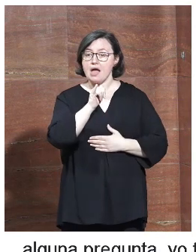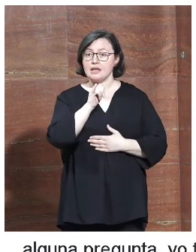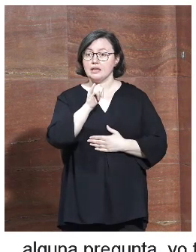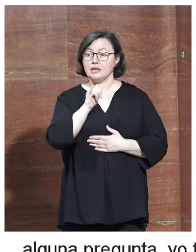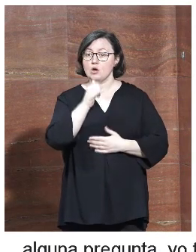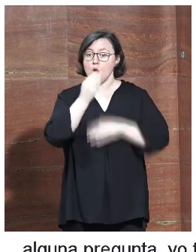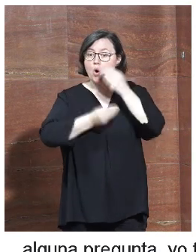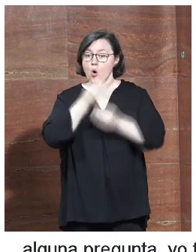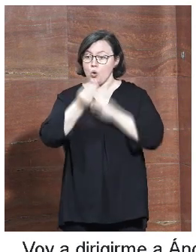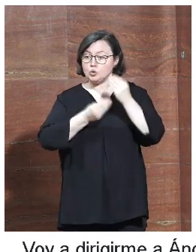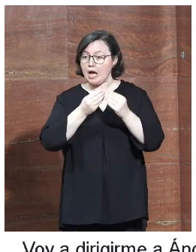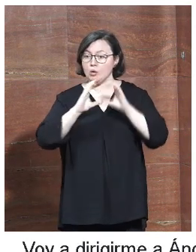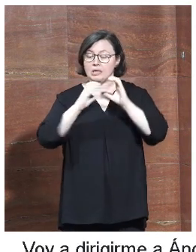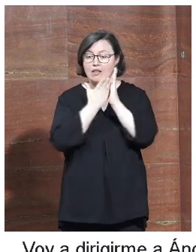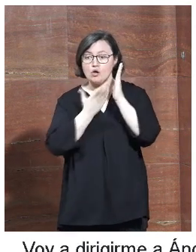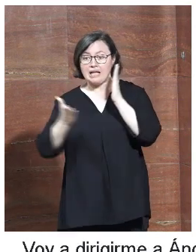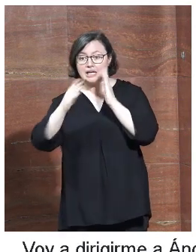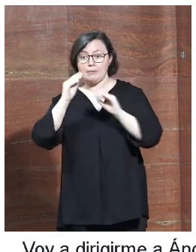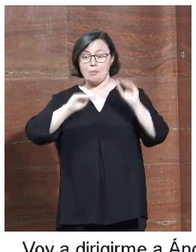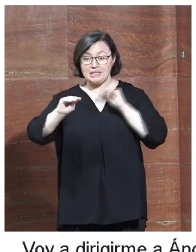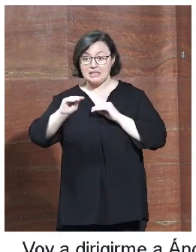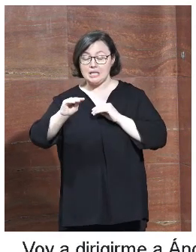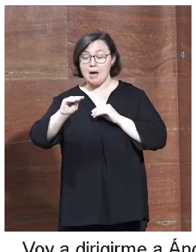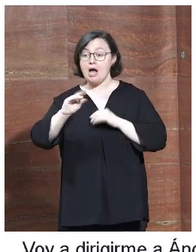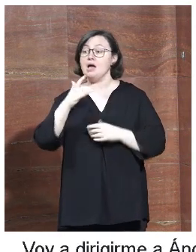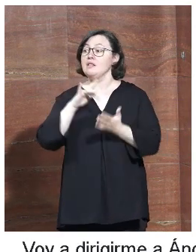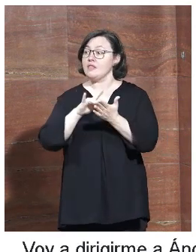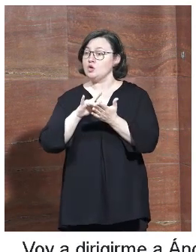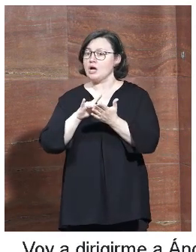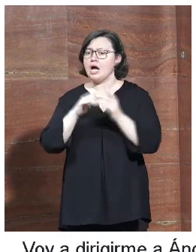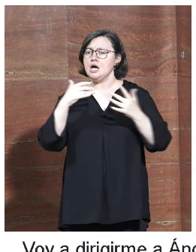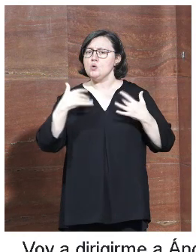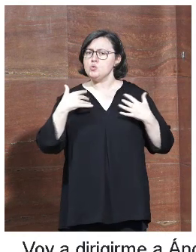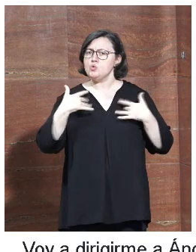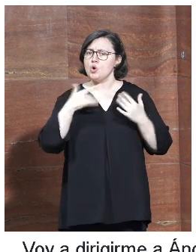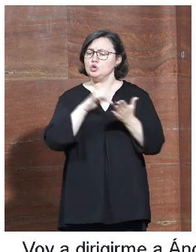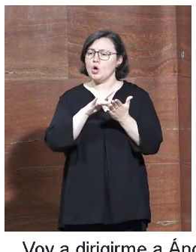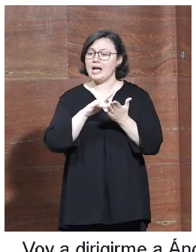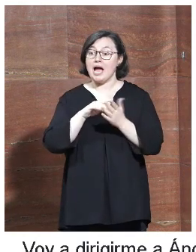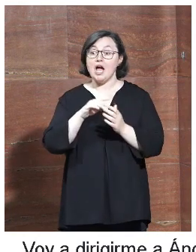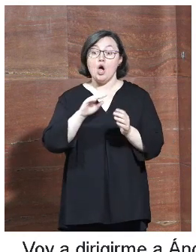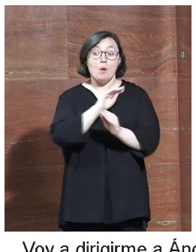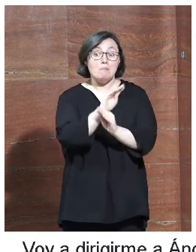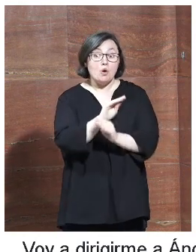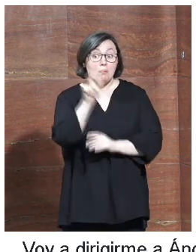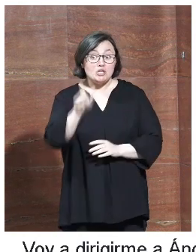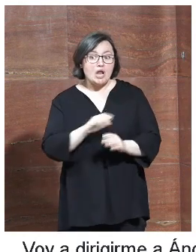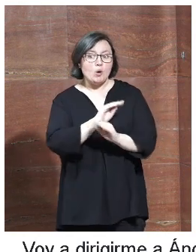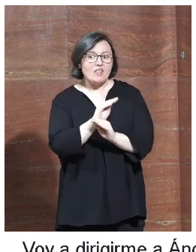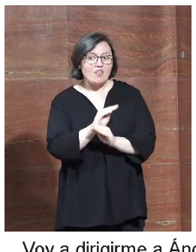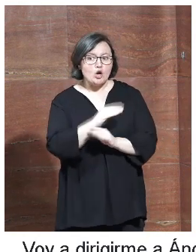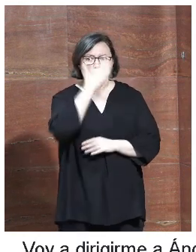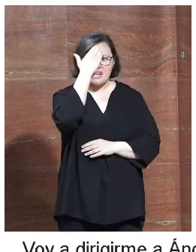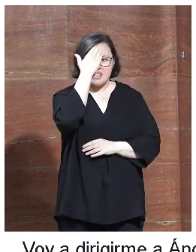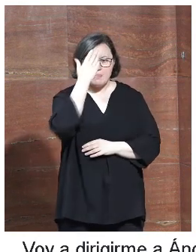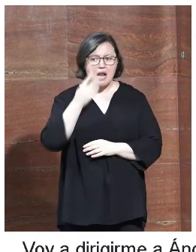que utilizan comunicación aumentativa y alternativa que además sufren violencia por parte de su cuidador principal, que puede ser un familiar